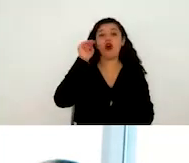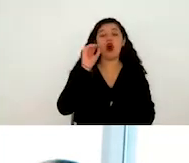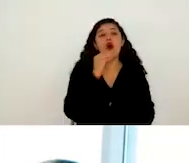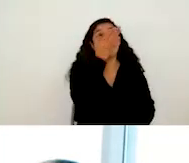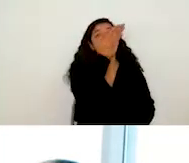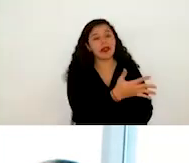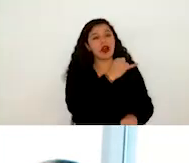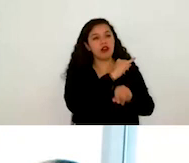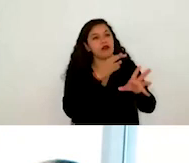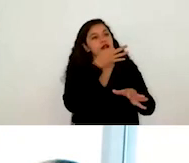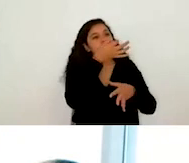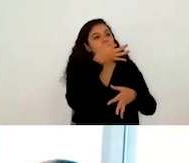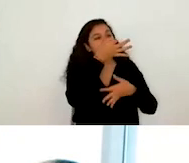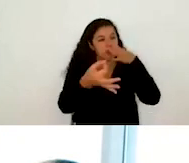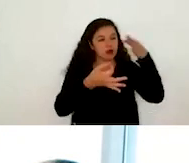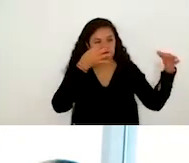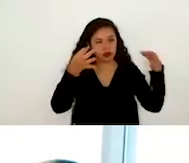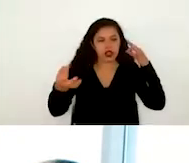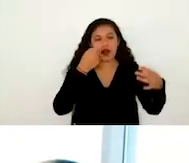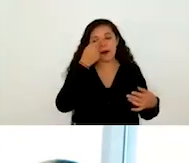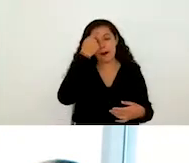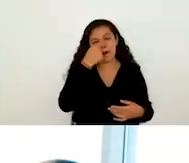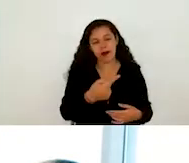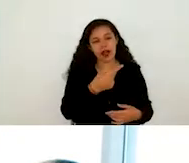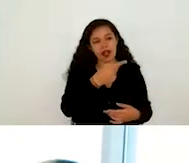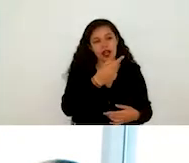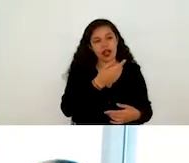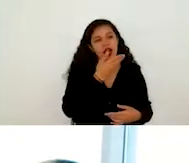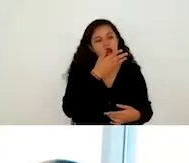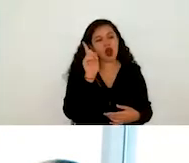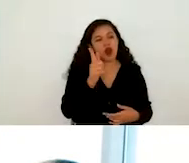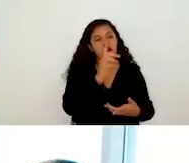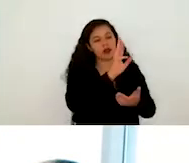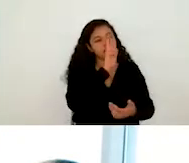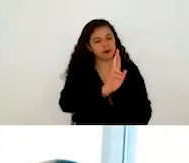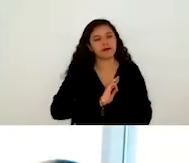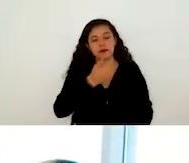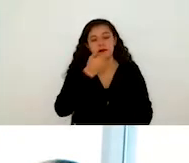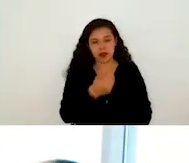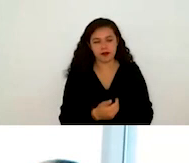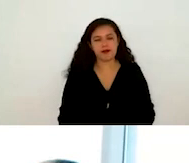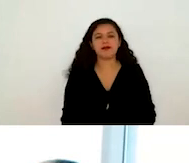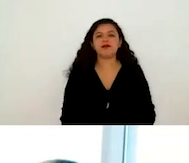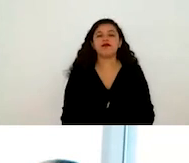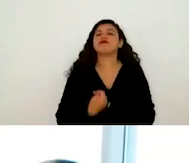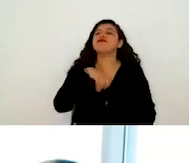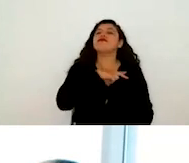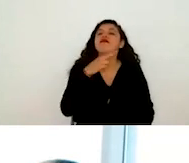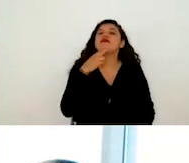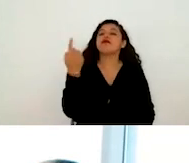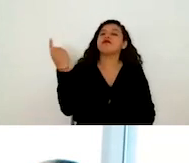se transfiera nos dé el resultado esperado para entonces como aunque podemos utilizar nosotros